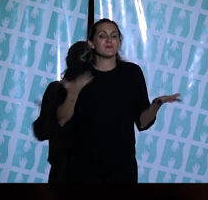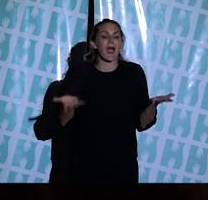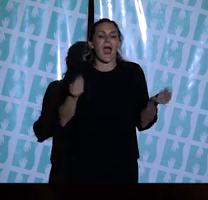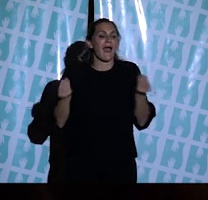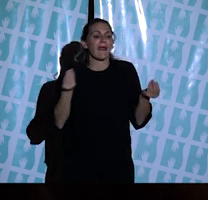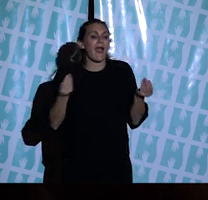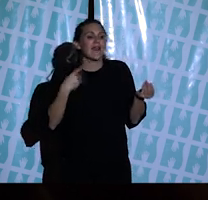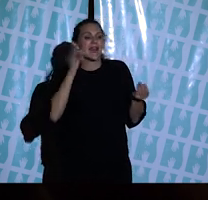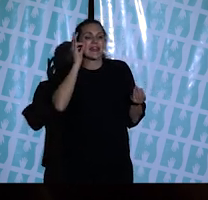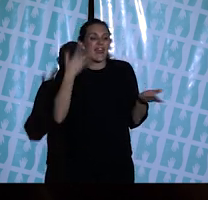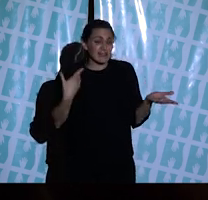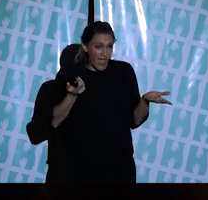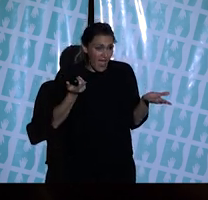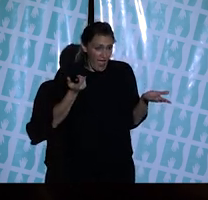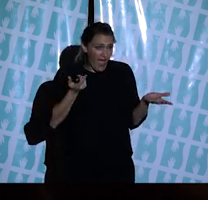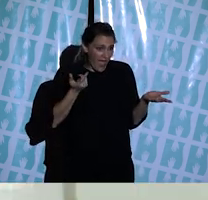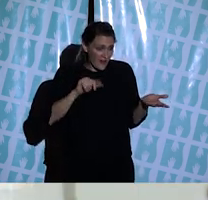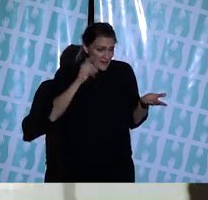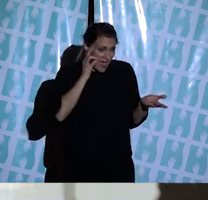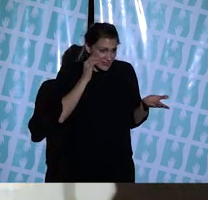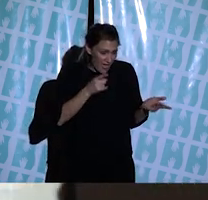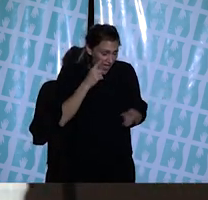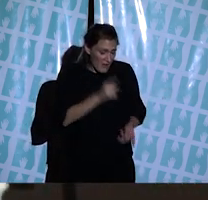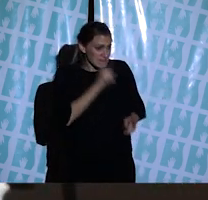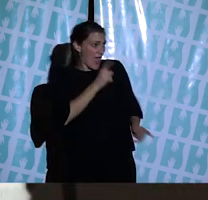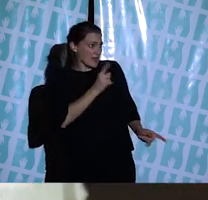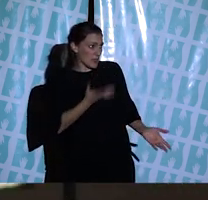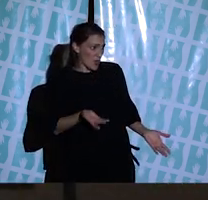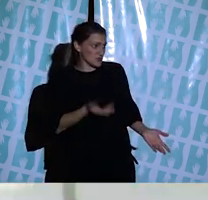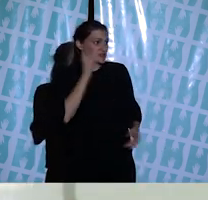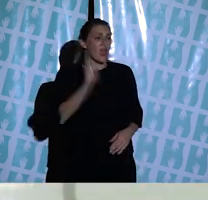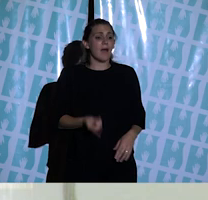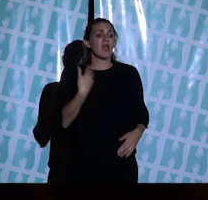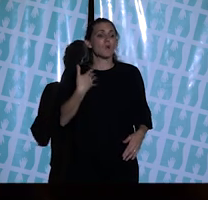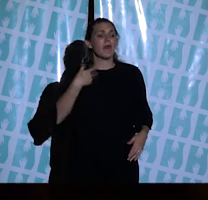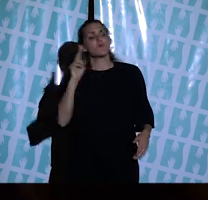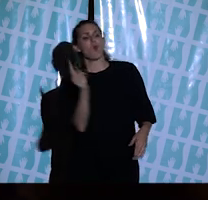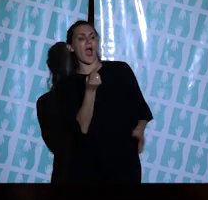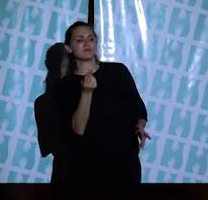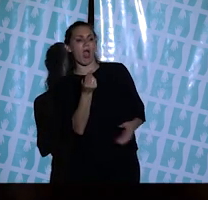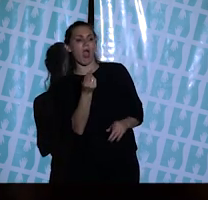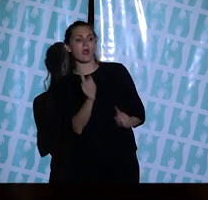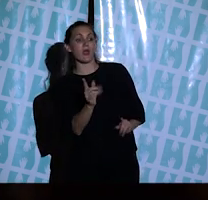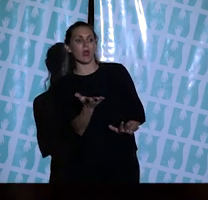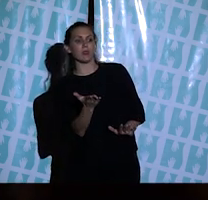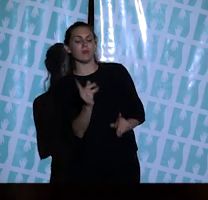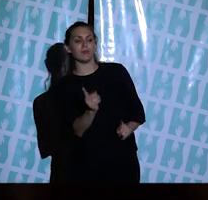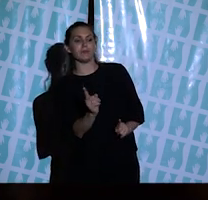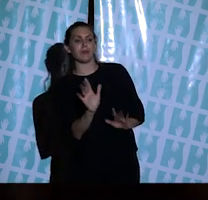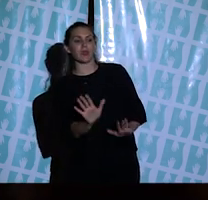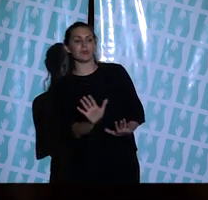ante ese humano y él sobrevive. También puede hacerse la muerte, paralizarse acá, para